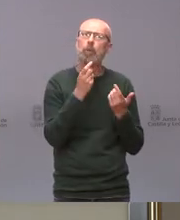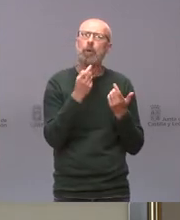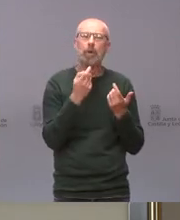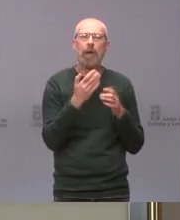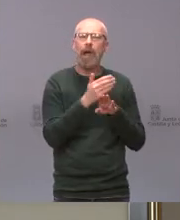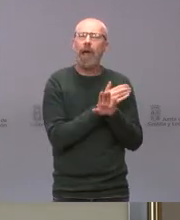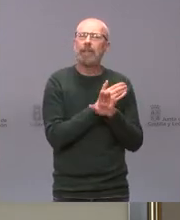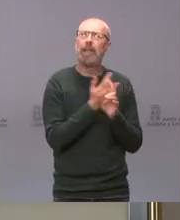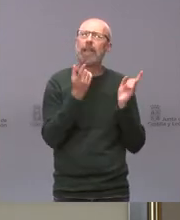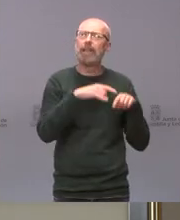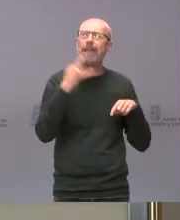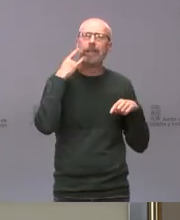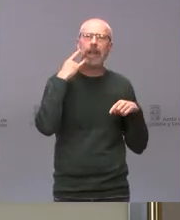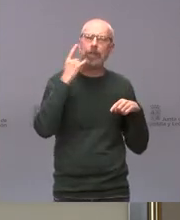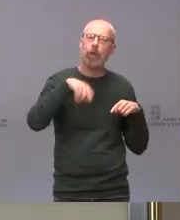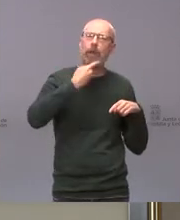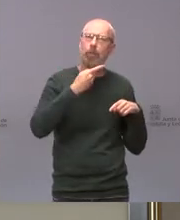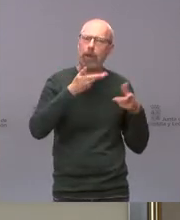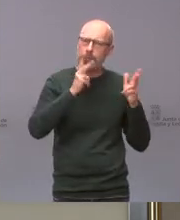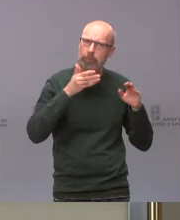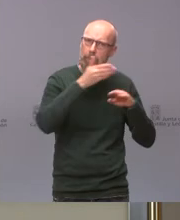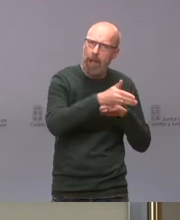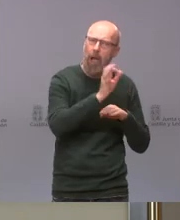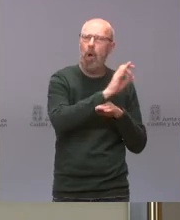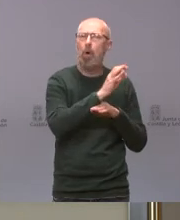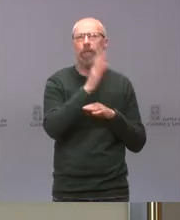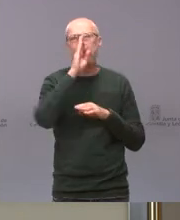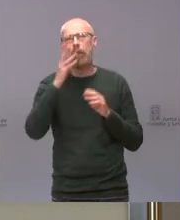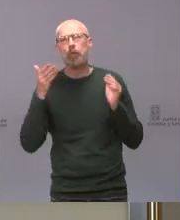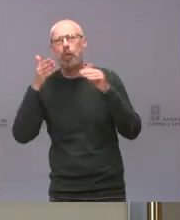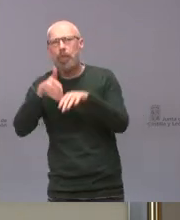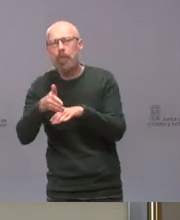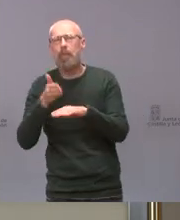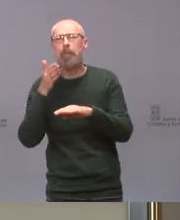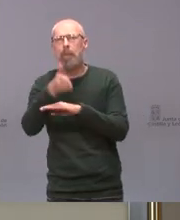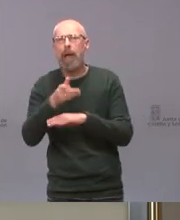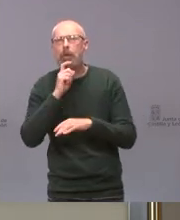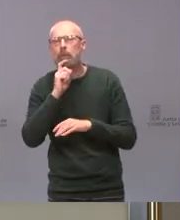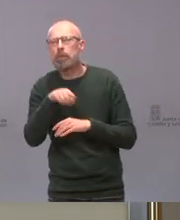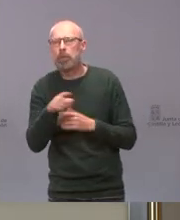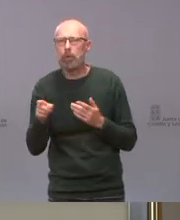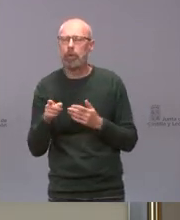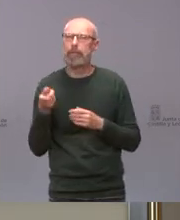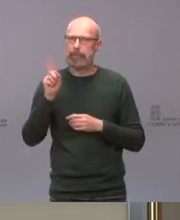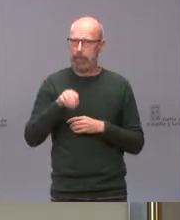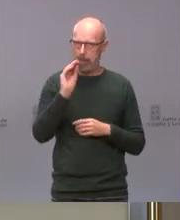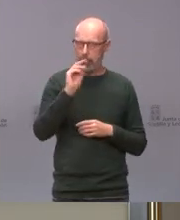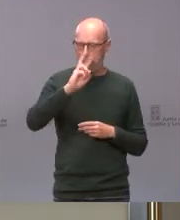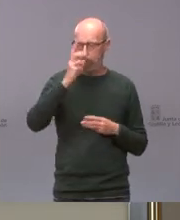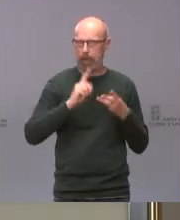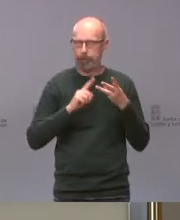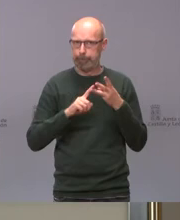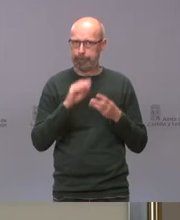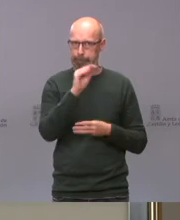telefónico, si todo la gente va a ir. Y luego, ya por hacer todas las preguntas de golpe, quería que el